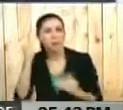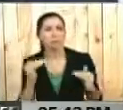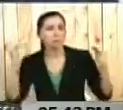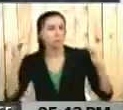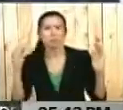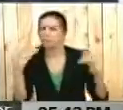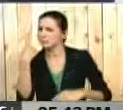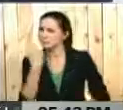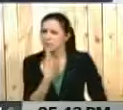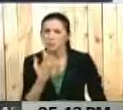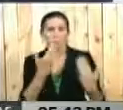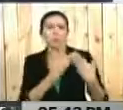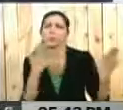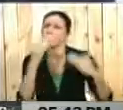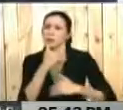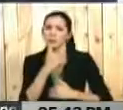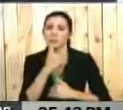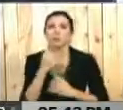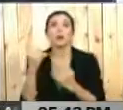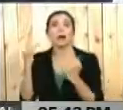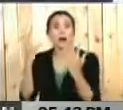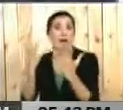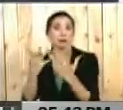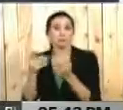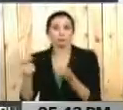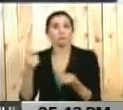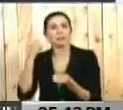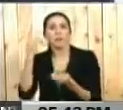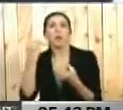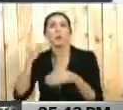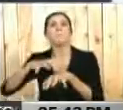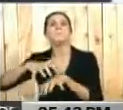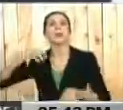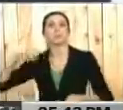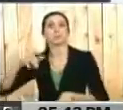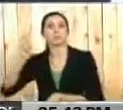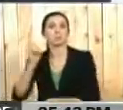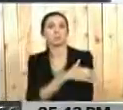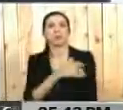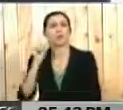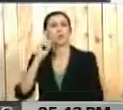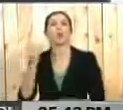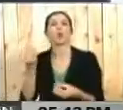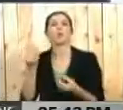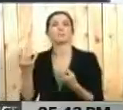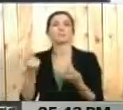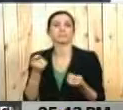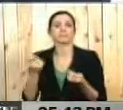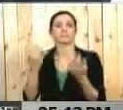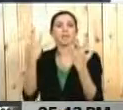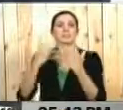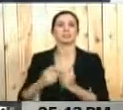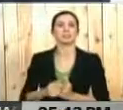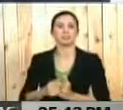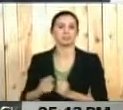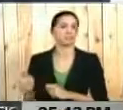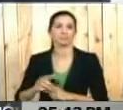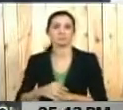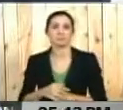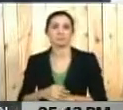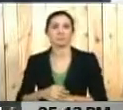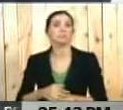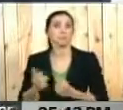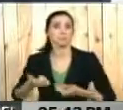necesaria para administrar esa mayoría circunstancial, pero mayoría, que les dio todos los quórum de validez que prevé